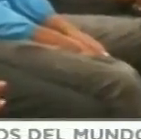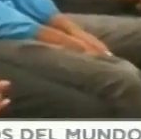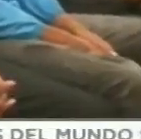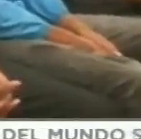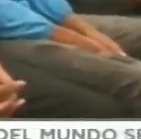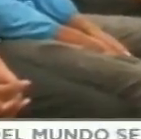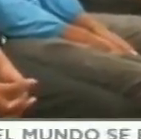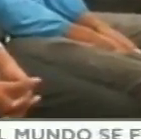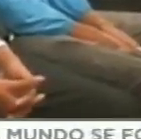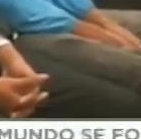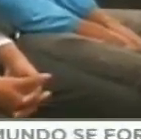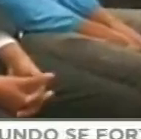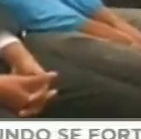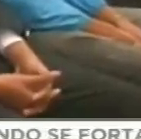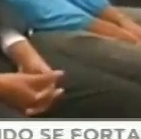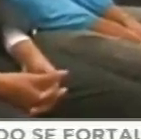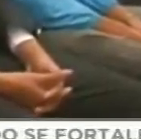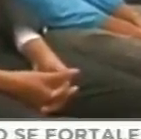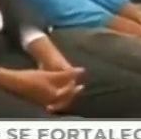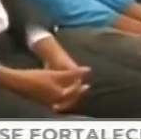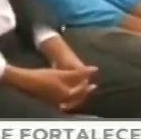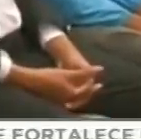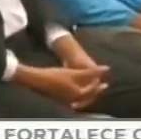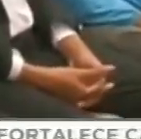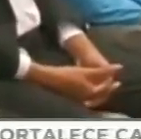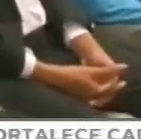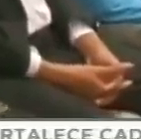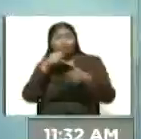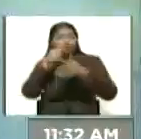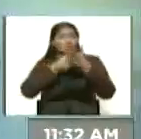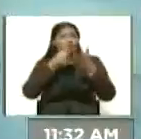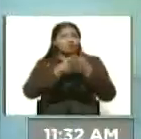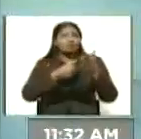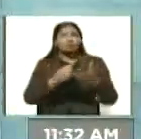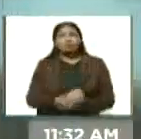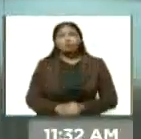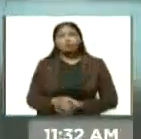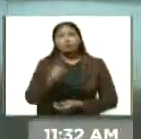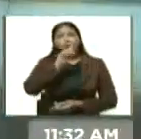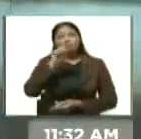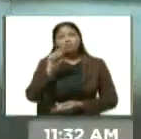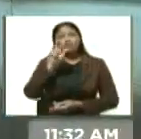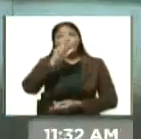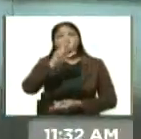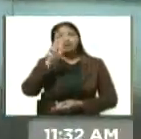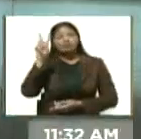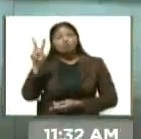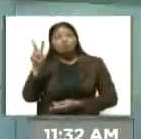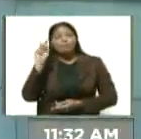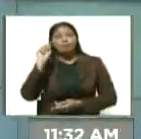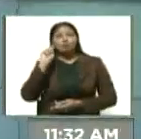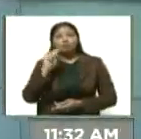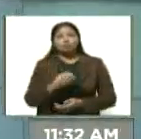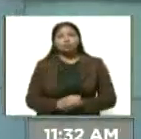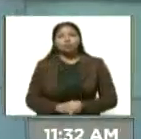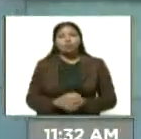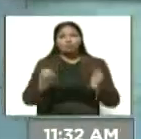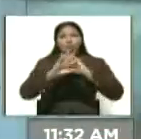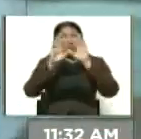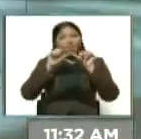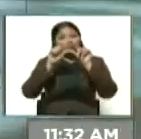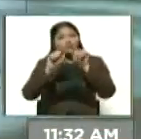en este valle. Nosotros regresamos con ustedes al paso de los estudios de la noticia. Adelante. 11:33, 32 minutos de la mañana.